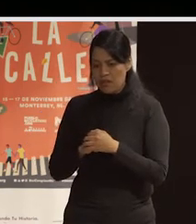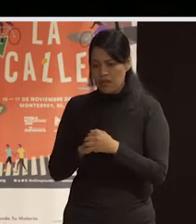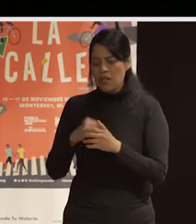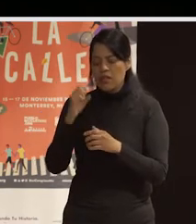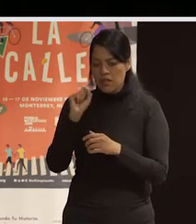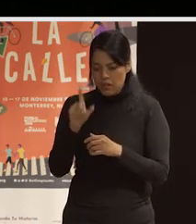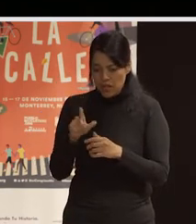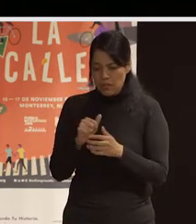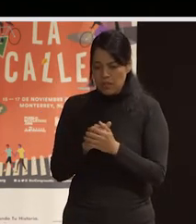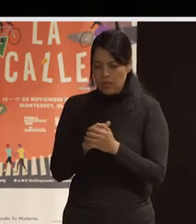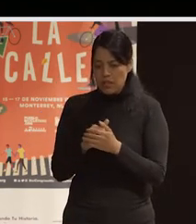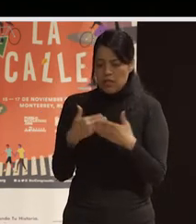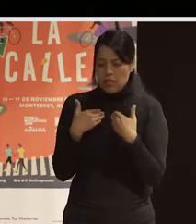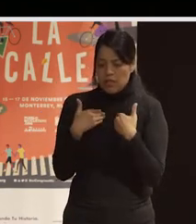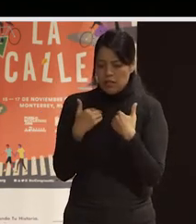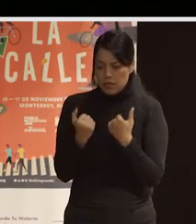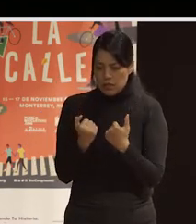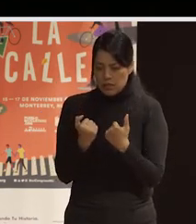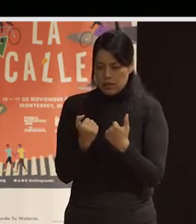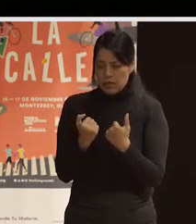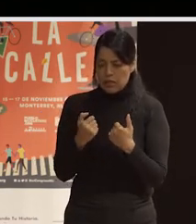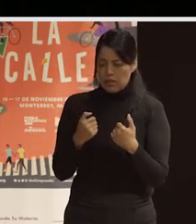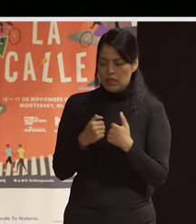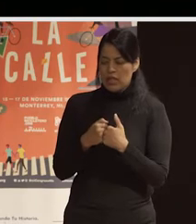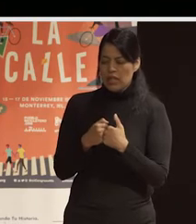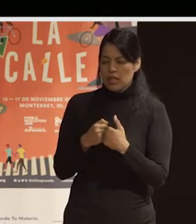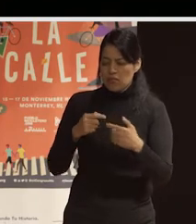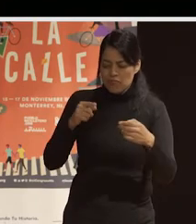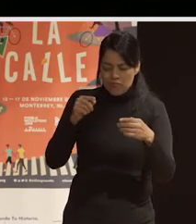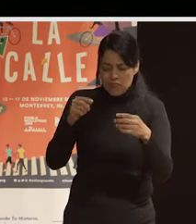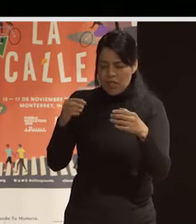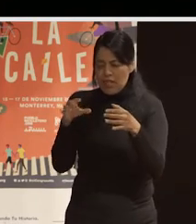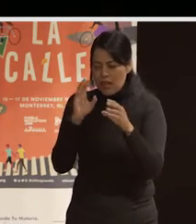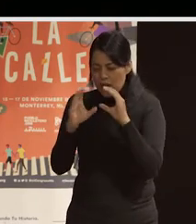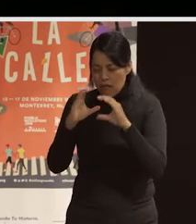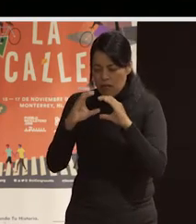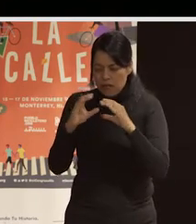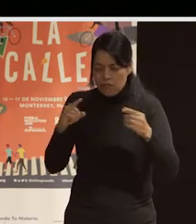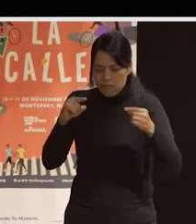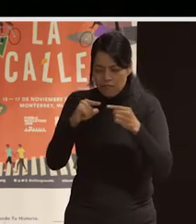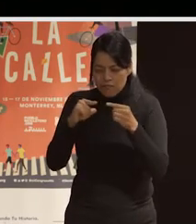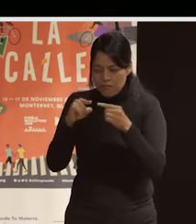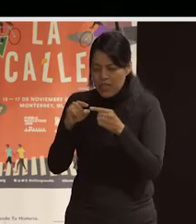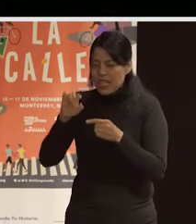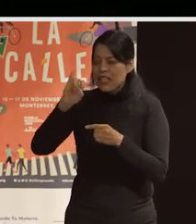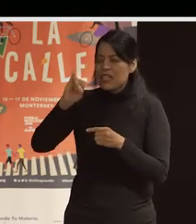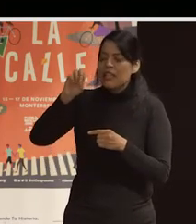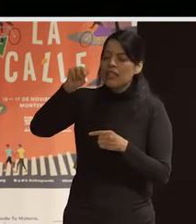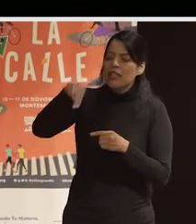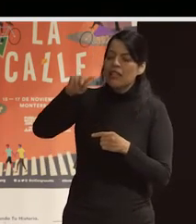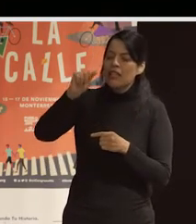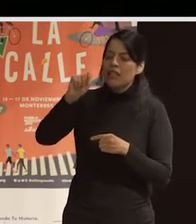y también la conciencia de la intersección alidad que requiere esto esa es una palabra que se ha usado mucho en inglés